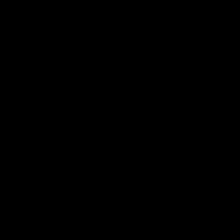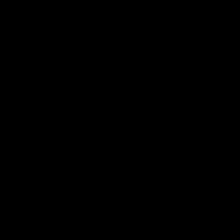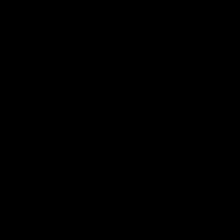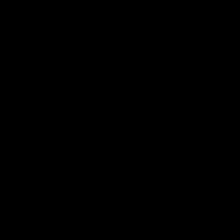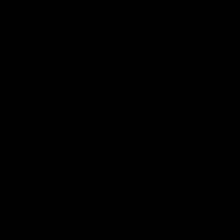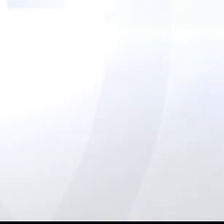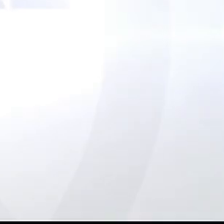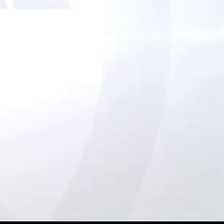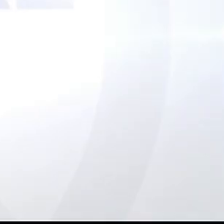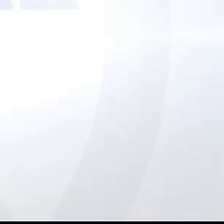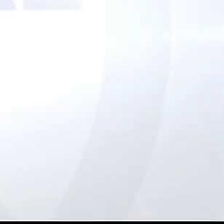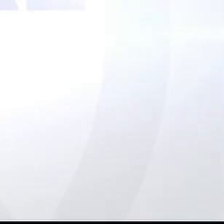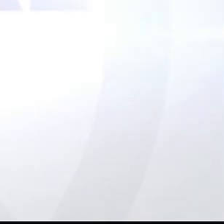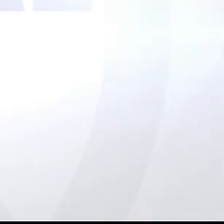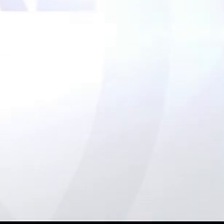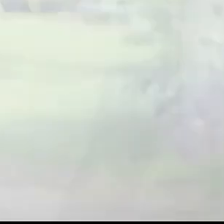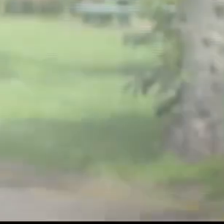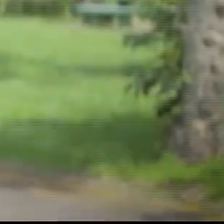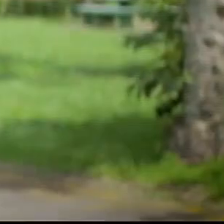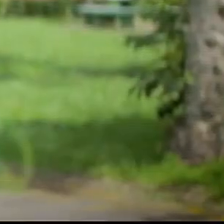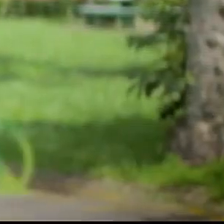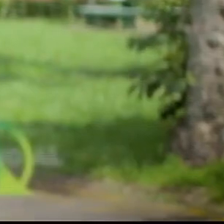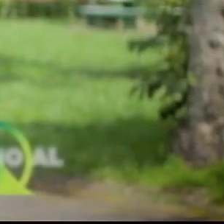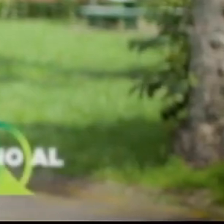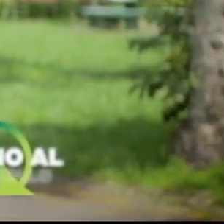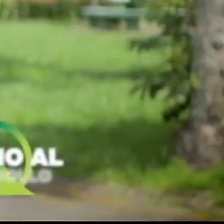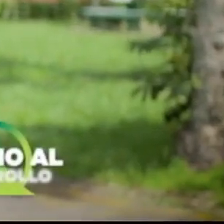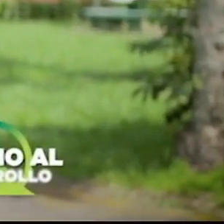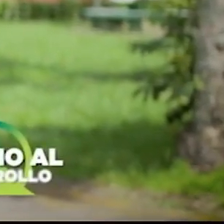mí Barcelona es la mejor ciudad del mundo.